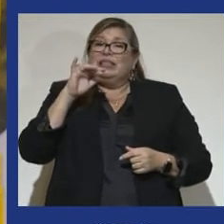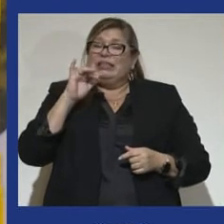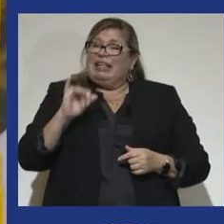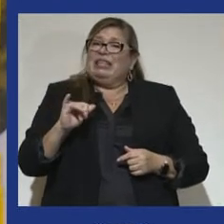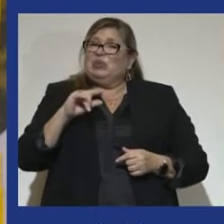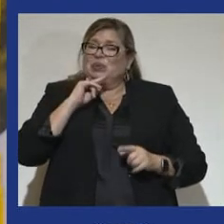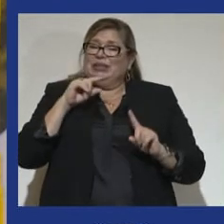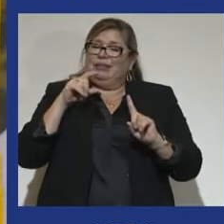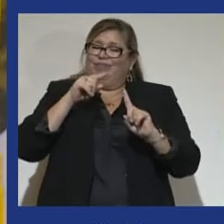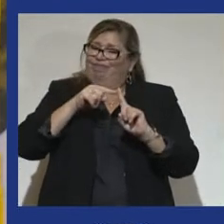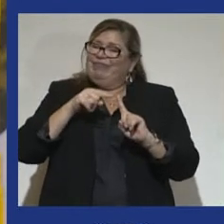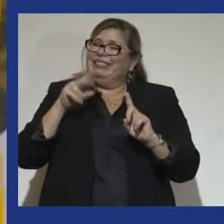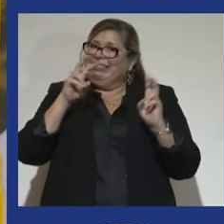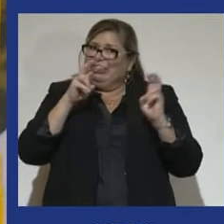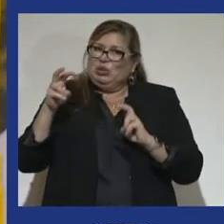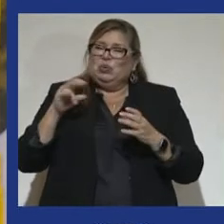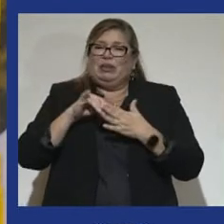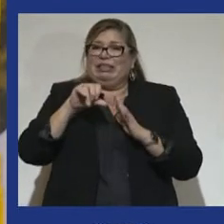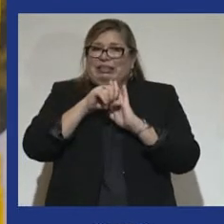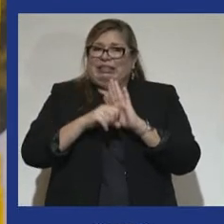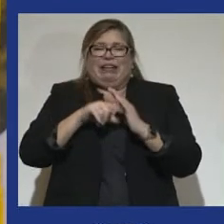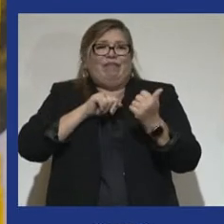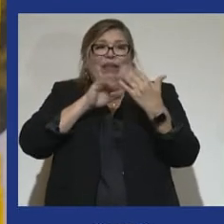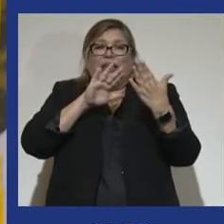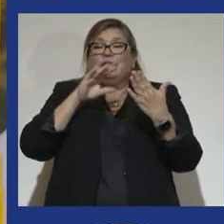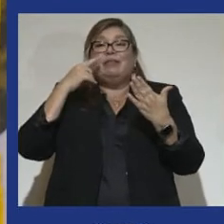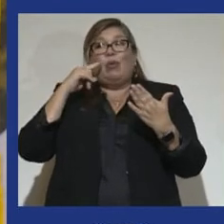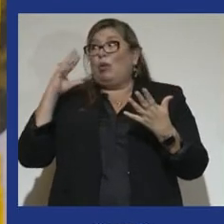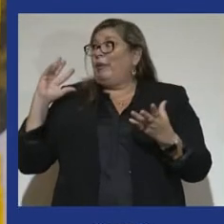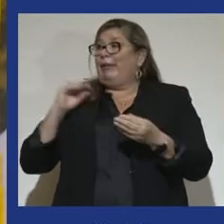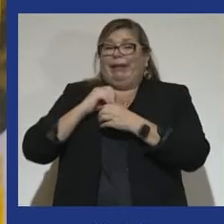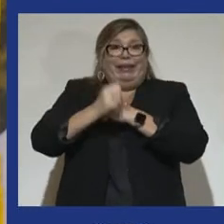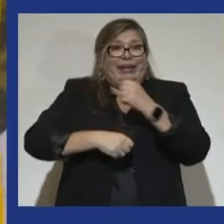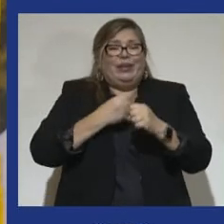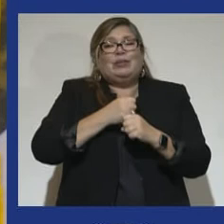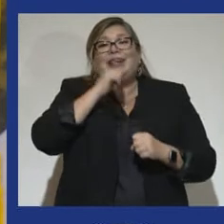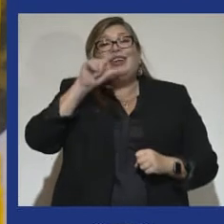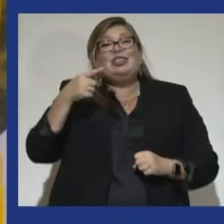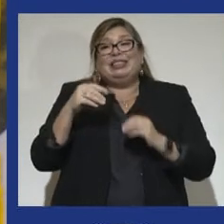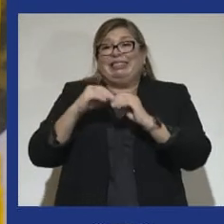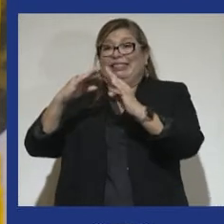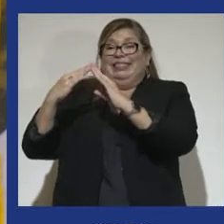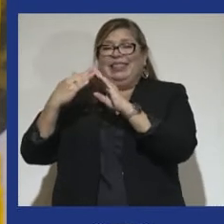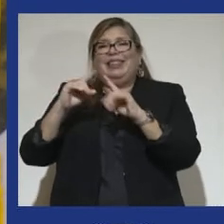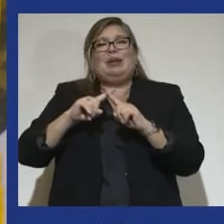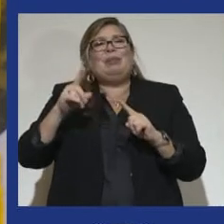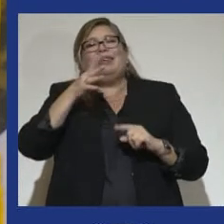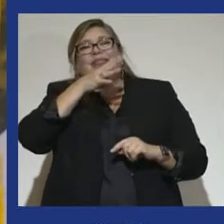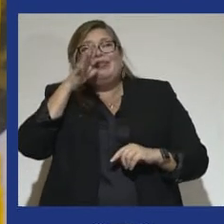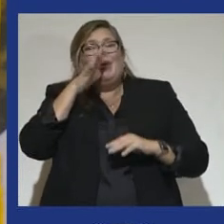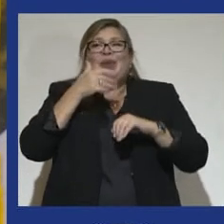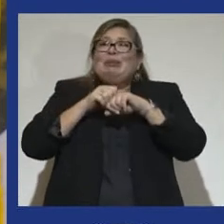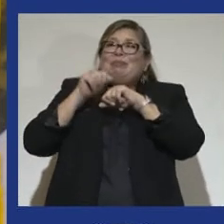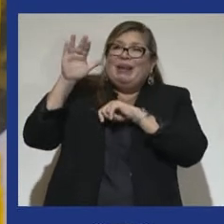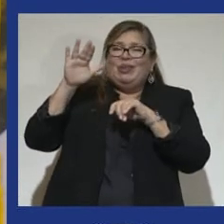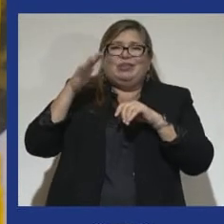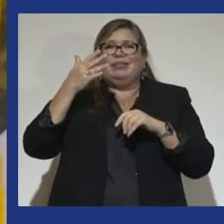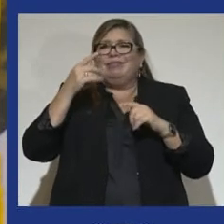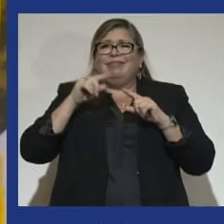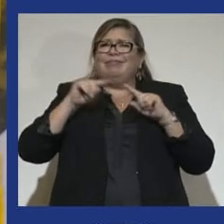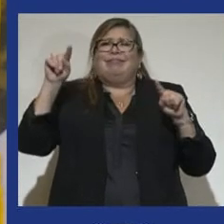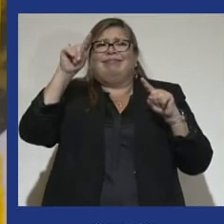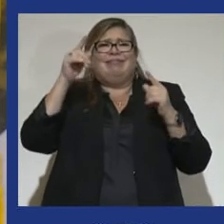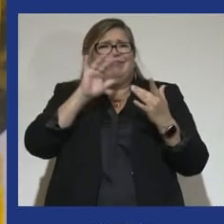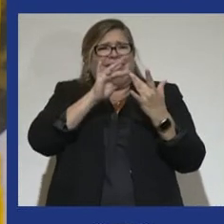ancha o waiver es un problema que se ha enfrentado que hemos enfrentado por años en el estado en